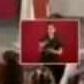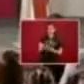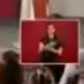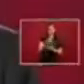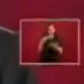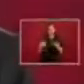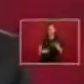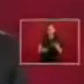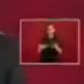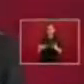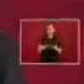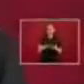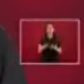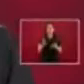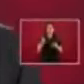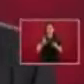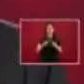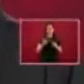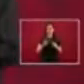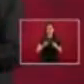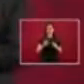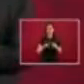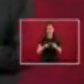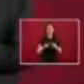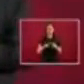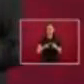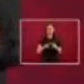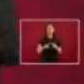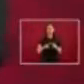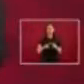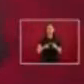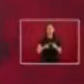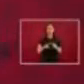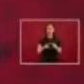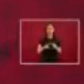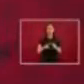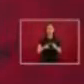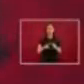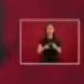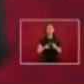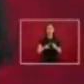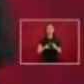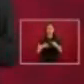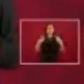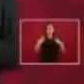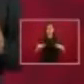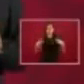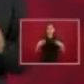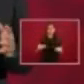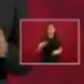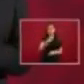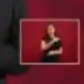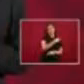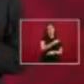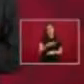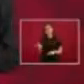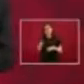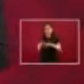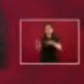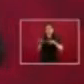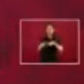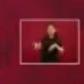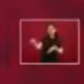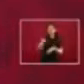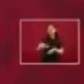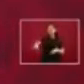principio no tomó esto como algo grave, se le está cuestionando. 2. ¿Estás pensando en Trump Cuomo? Estoy pensando, por